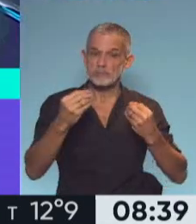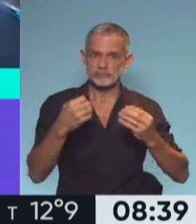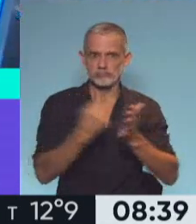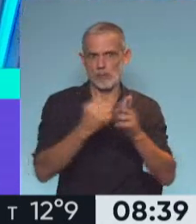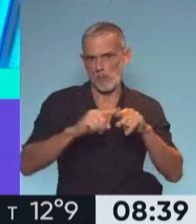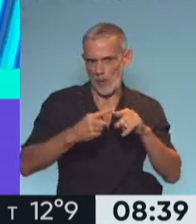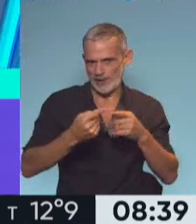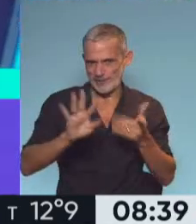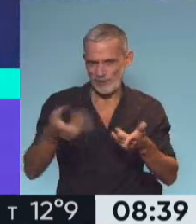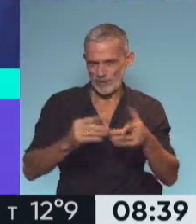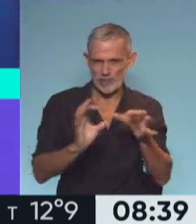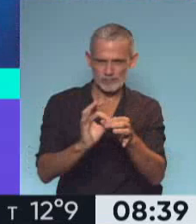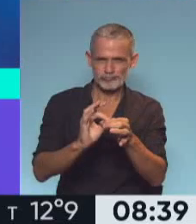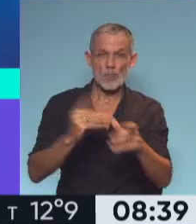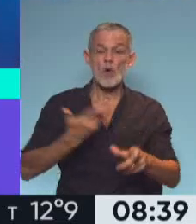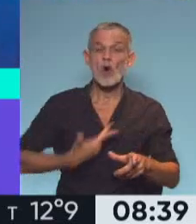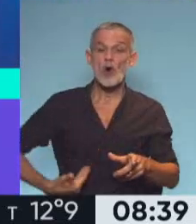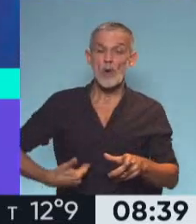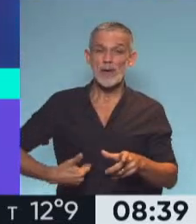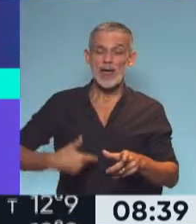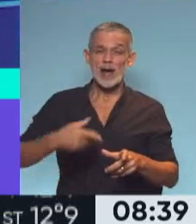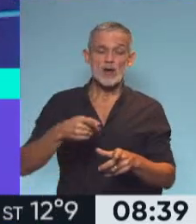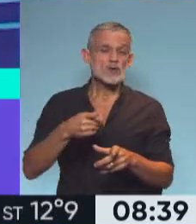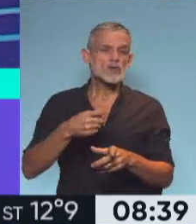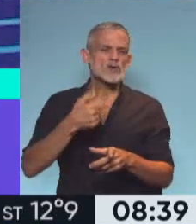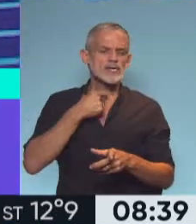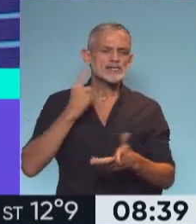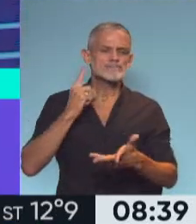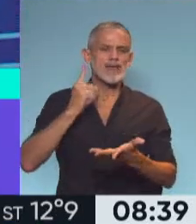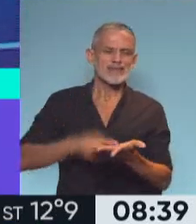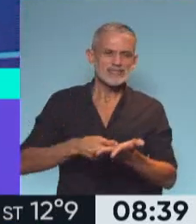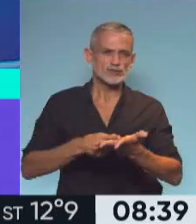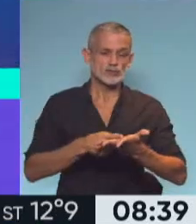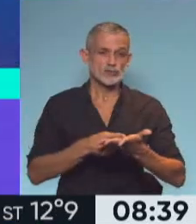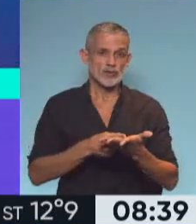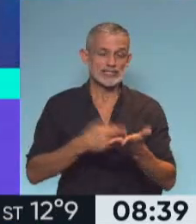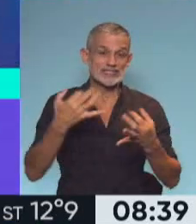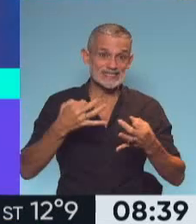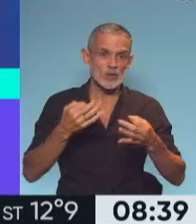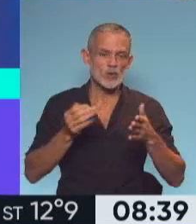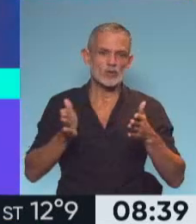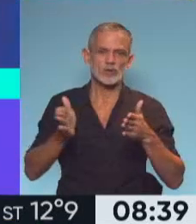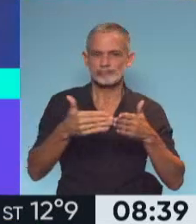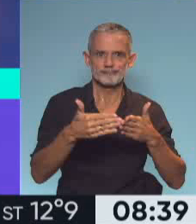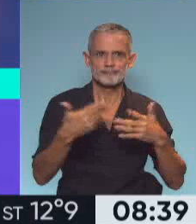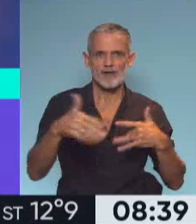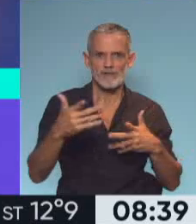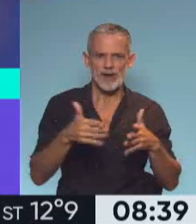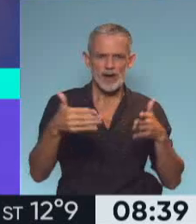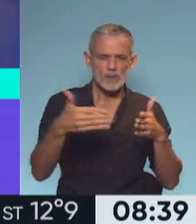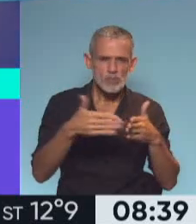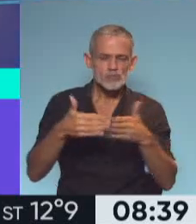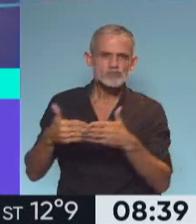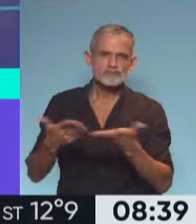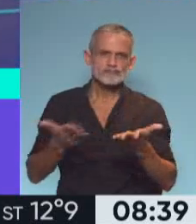político, porque bueno, en principio el gobierno intenta tomar decisiones que seguramente van a ser restrictivas, se sabe que van a ser focalizadas, que el